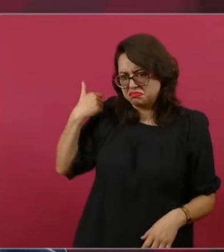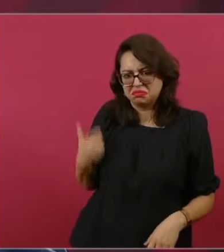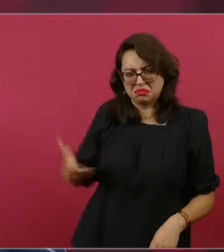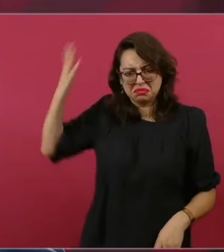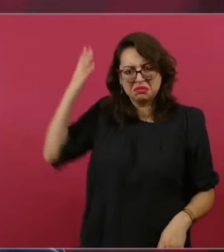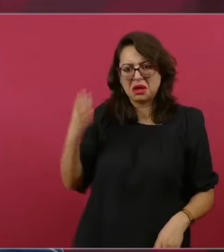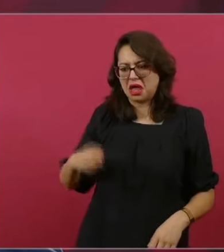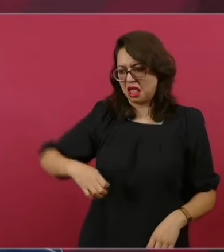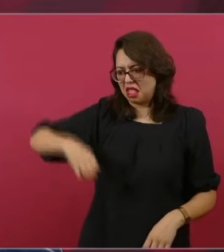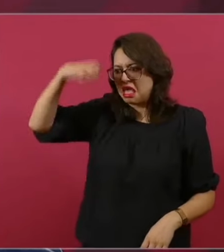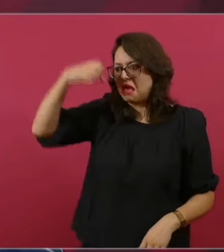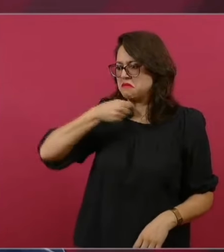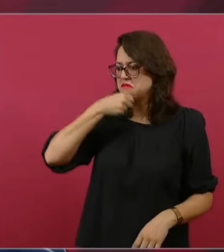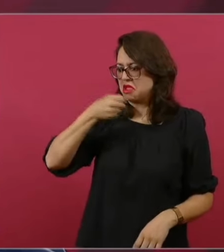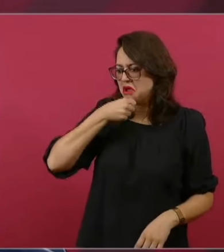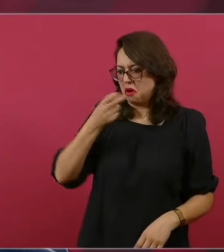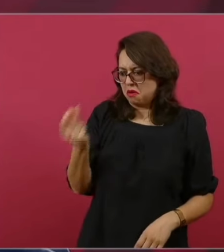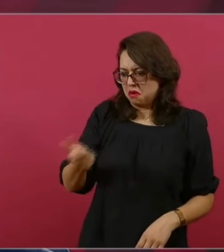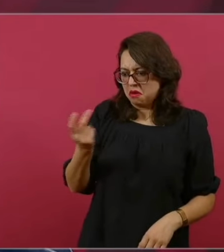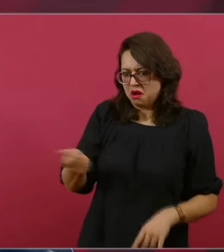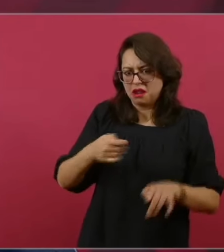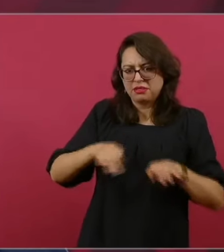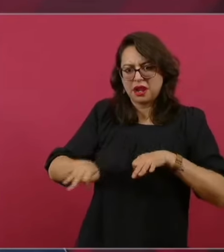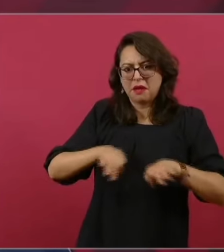como representante de la oligarquía,